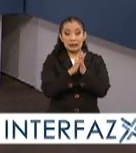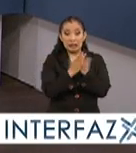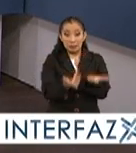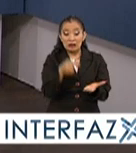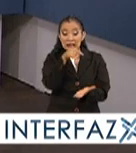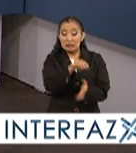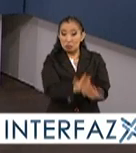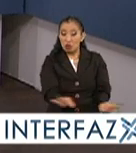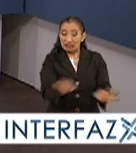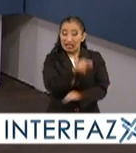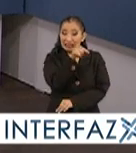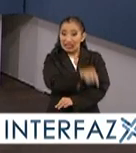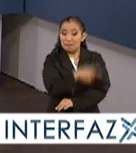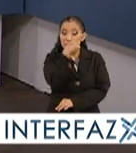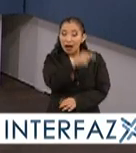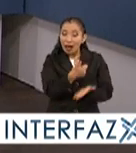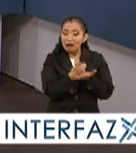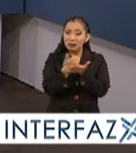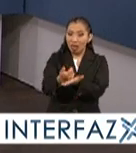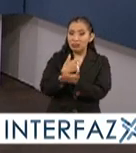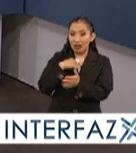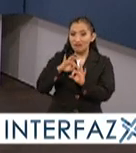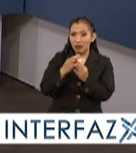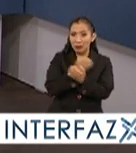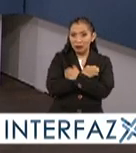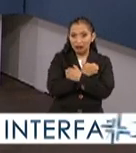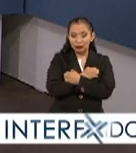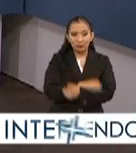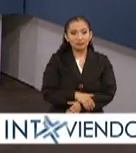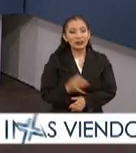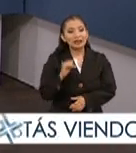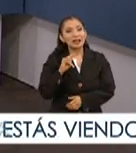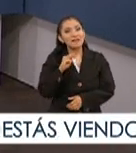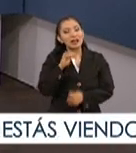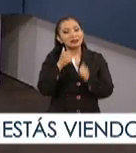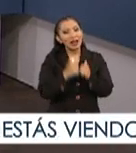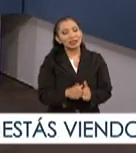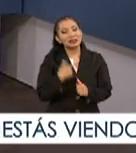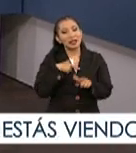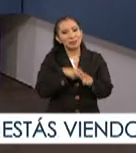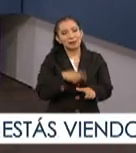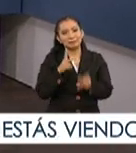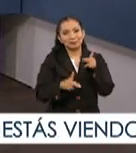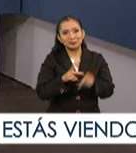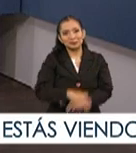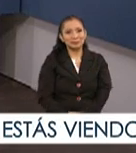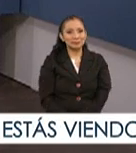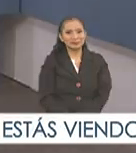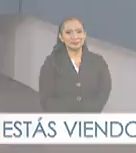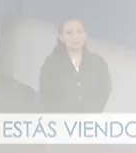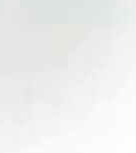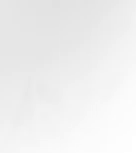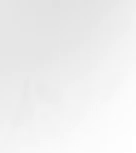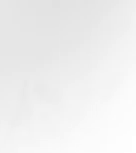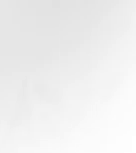que son una parte fundamental para que se logre hacer este modelo? Así es. Estamos en Interfaz, no se vayan, seguimos en esta plática.